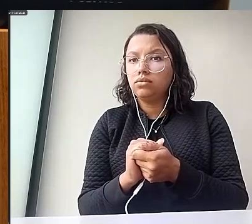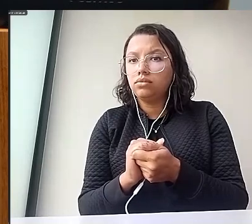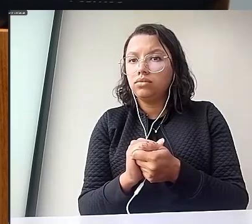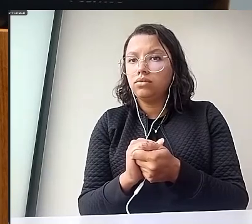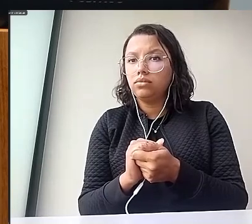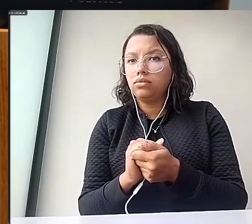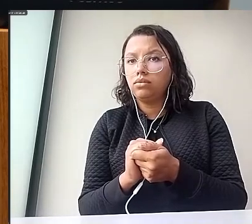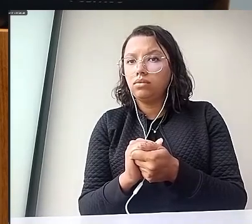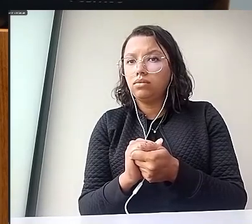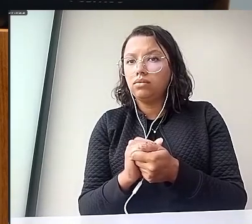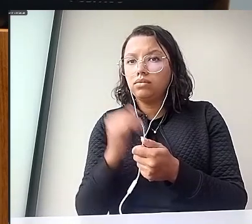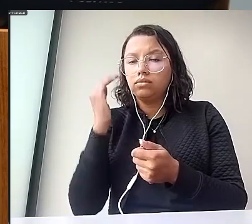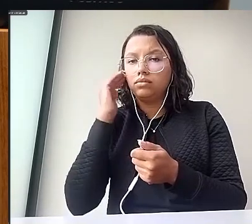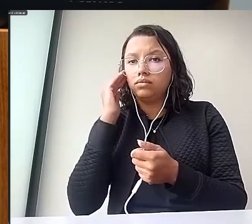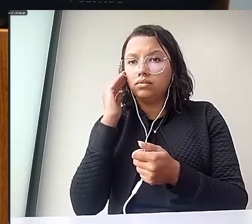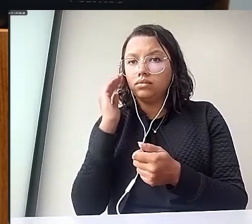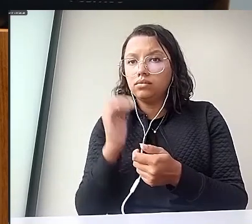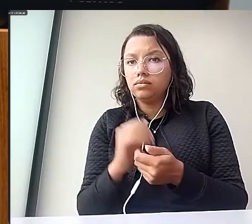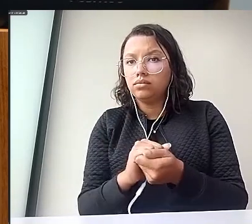obtener una mayoría.